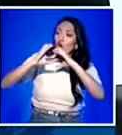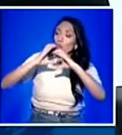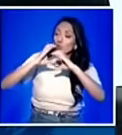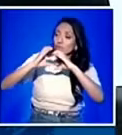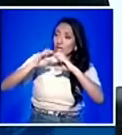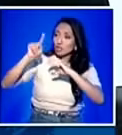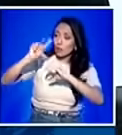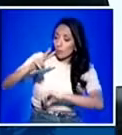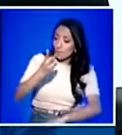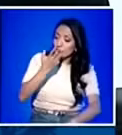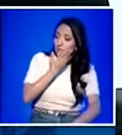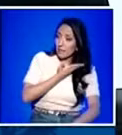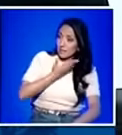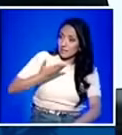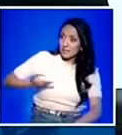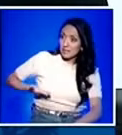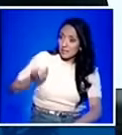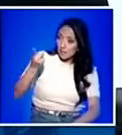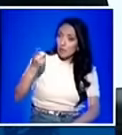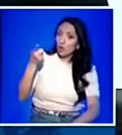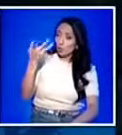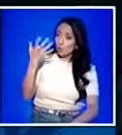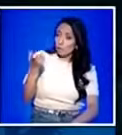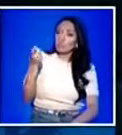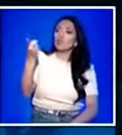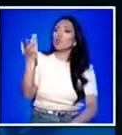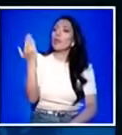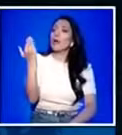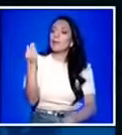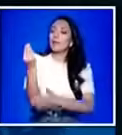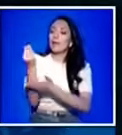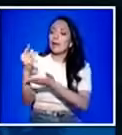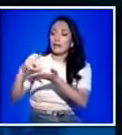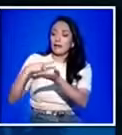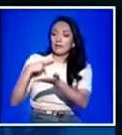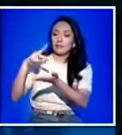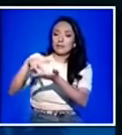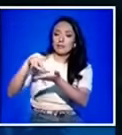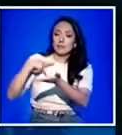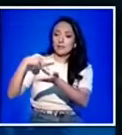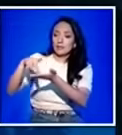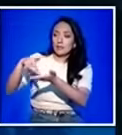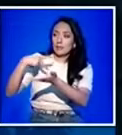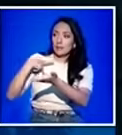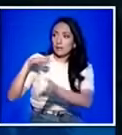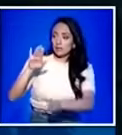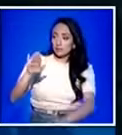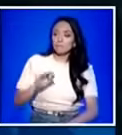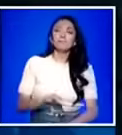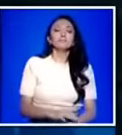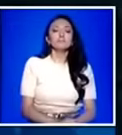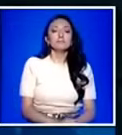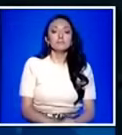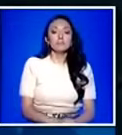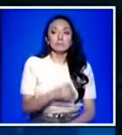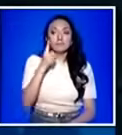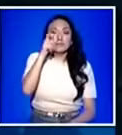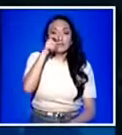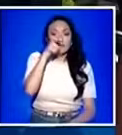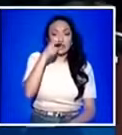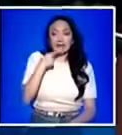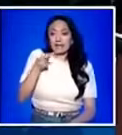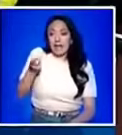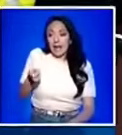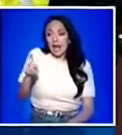comunicación de la vicepresidencia de la República desde que su madre asumió ese cargo. Según la fiscalía, Barreiro y otra